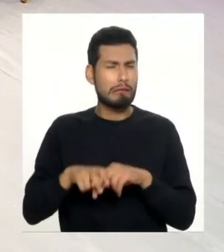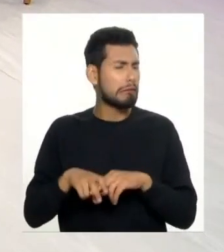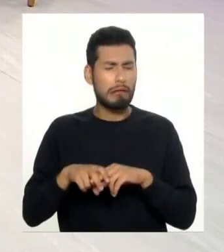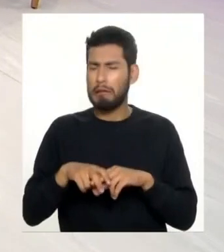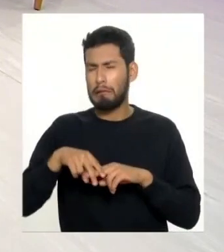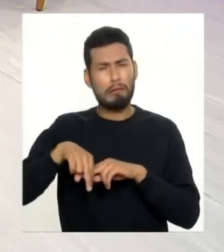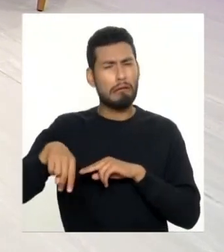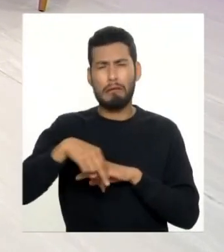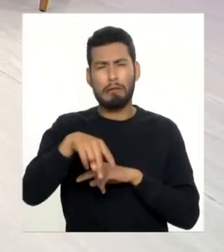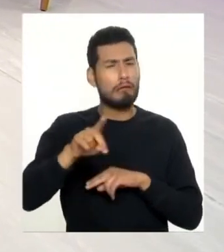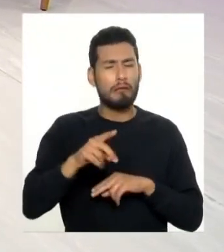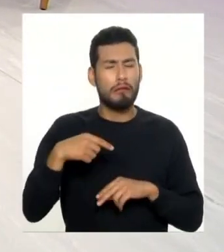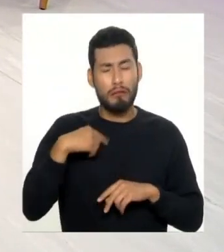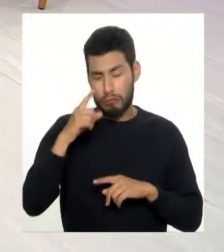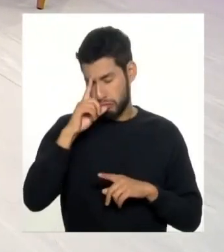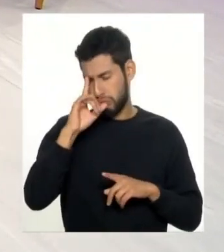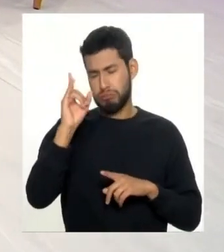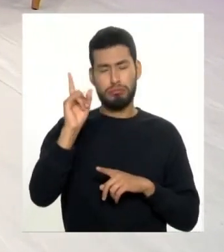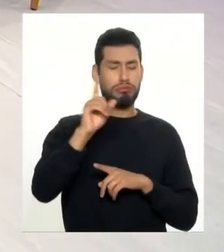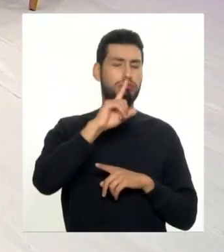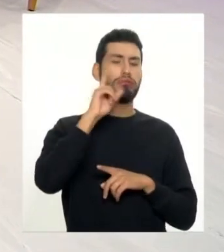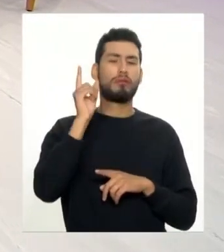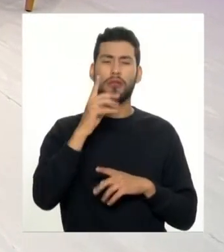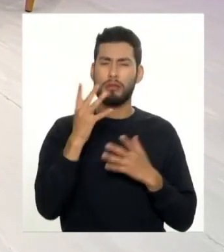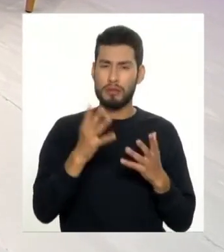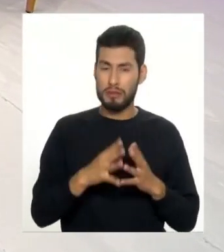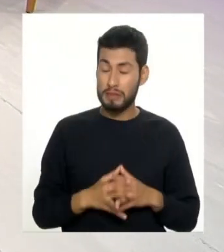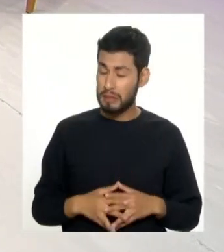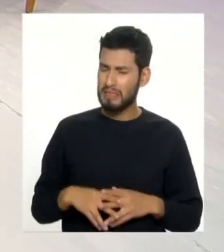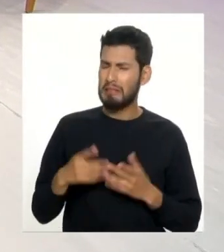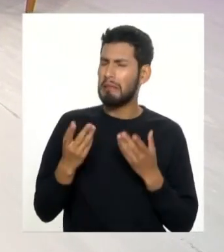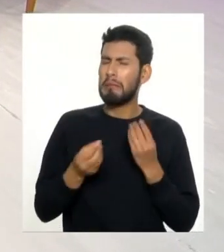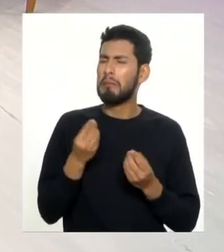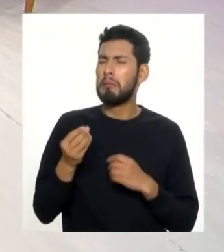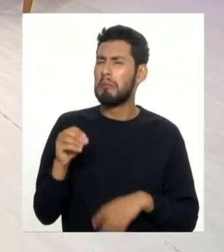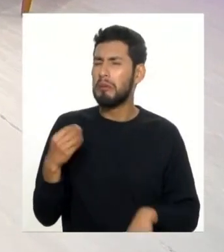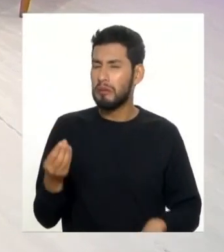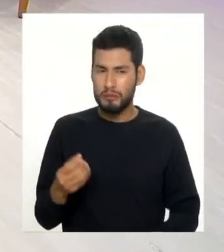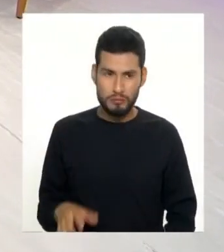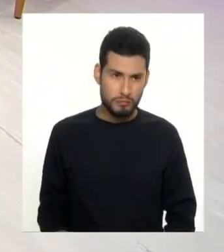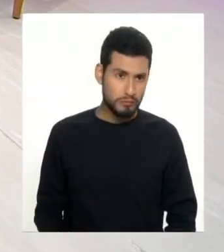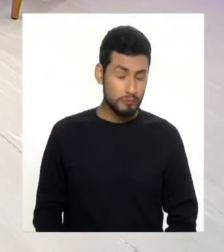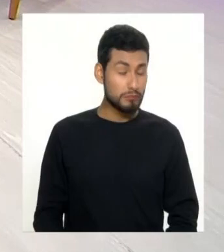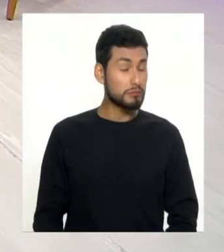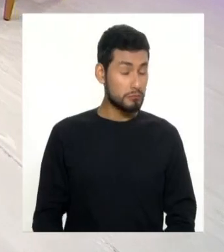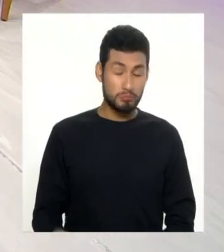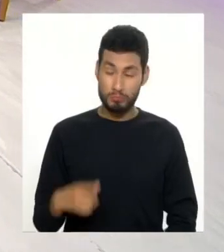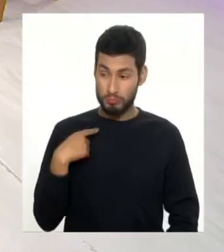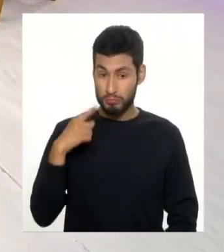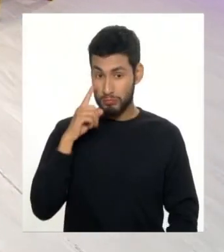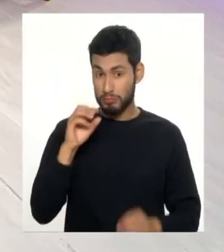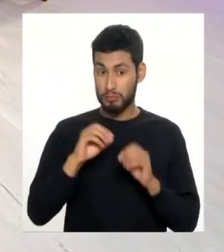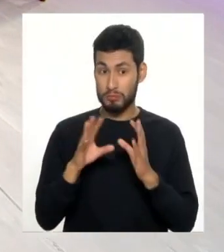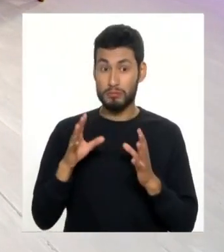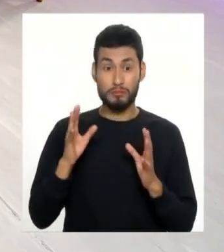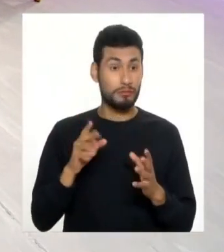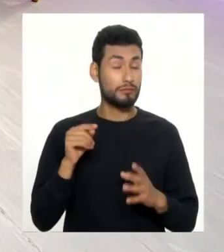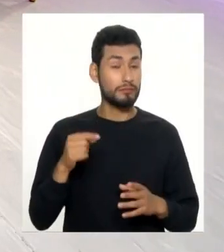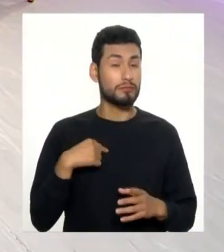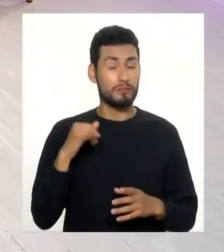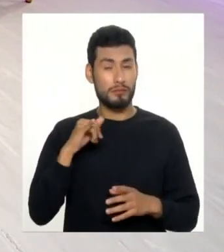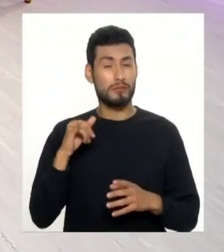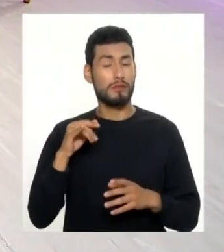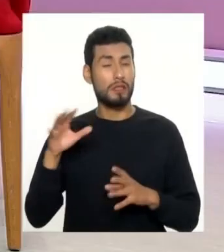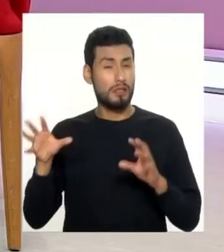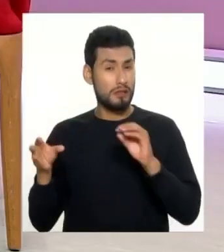puedo caminar mucho, me mareo también, no sé muy bien, por qué José. viene este mareo. Yo creo que está clara su pregunta y justo da cabida un poco a